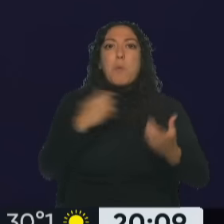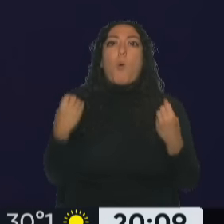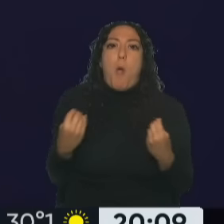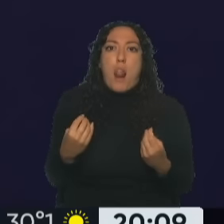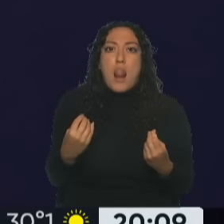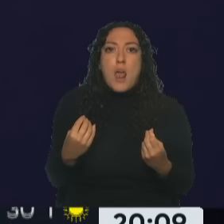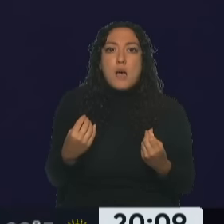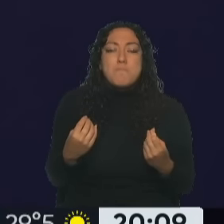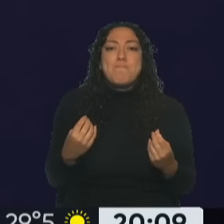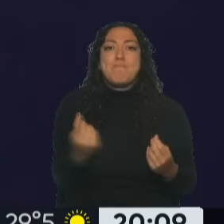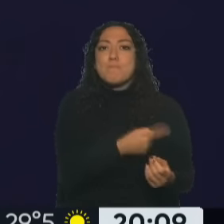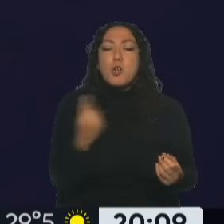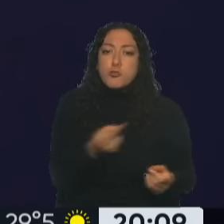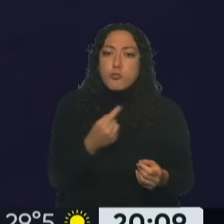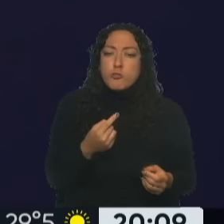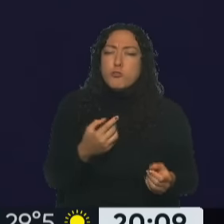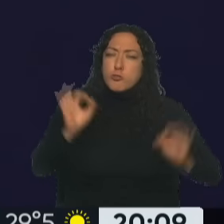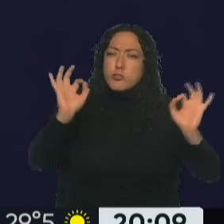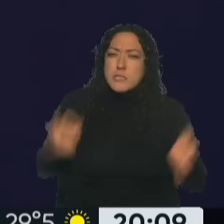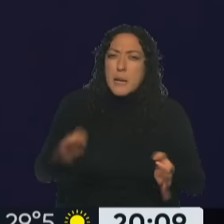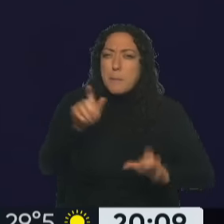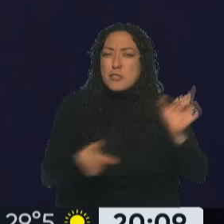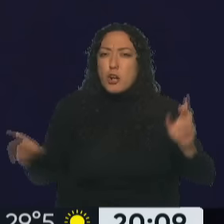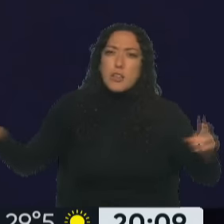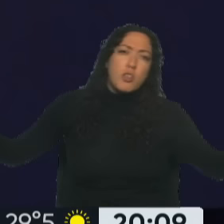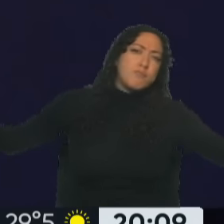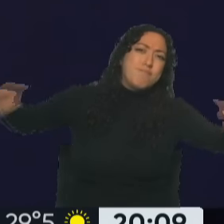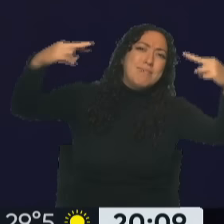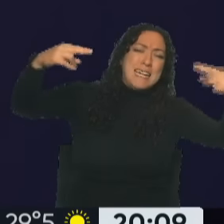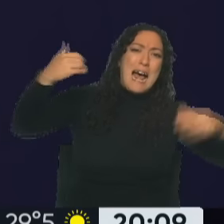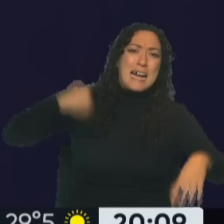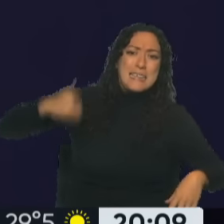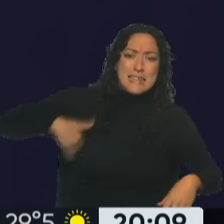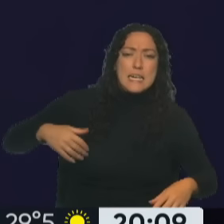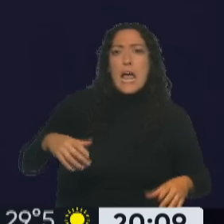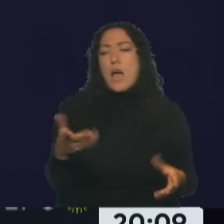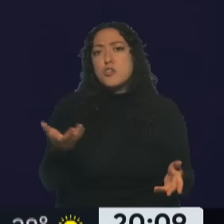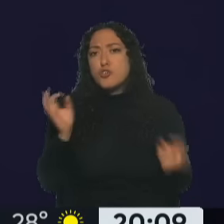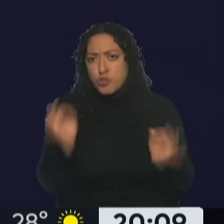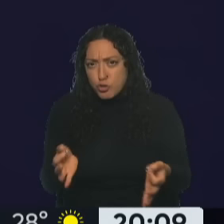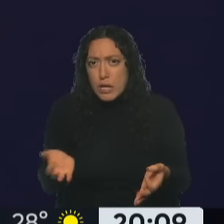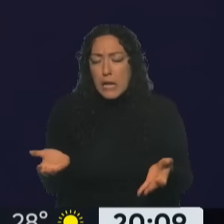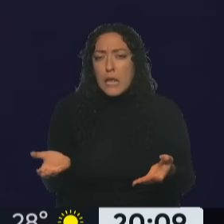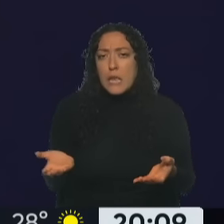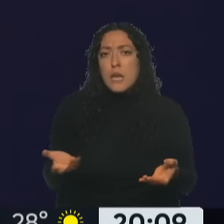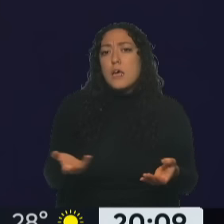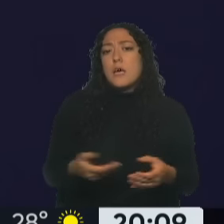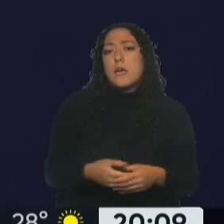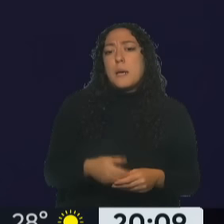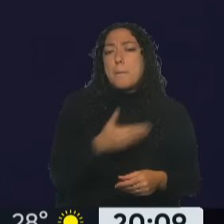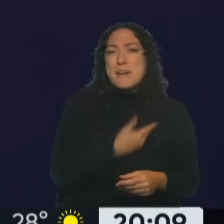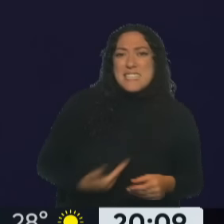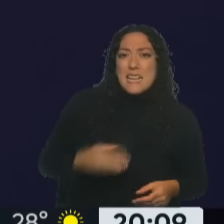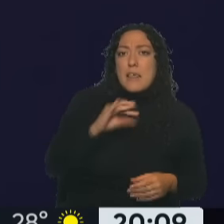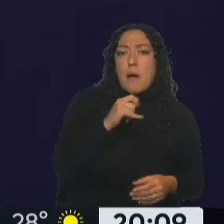hoy doy fe que está todo el mundo mirando si vengo de acompañarlo al presidente Endo